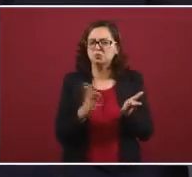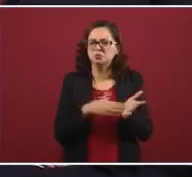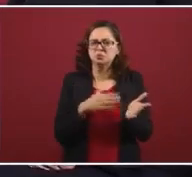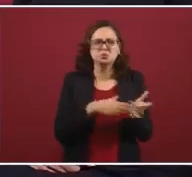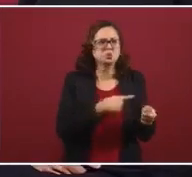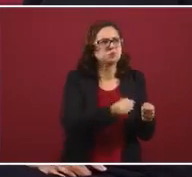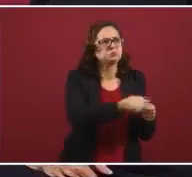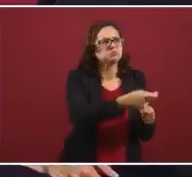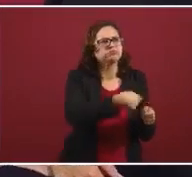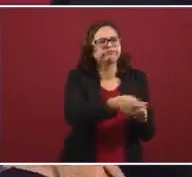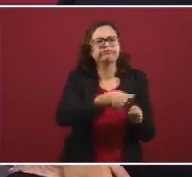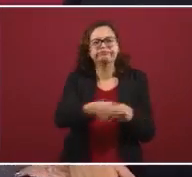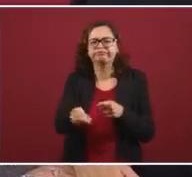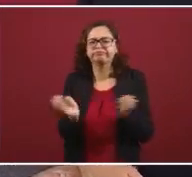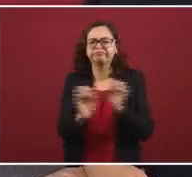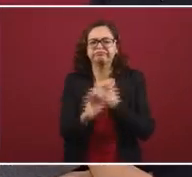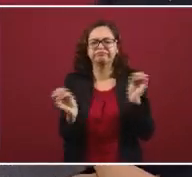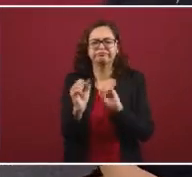¿Por qué